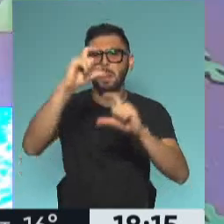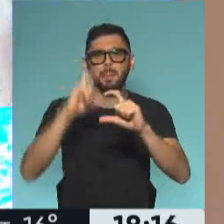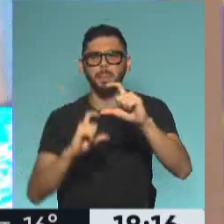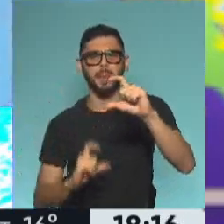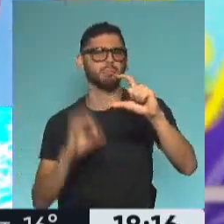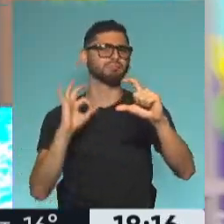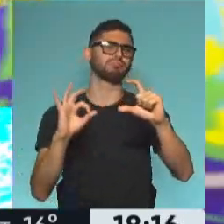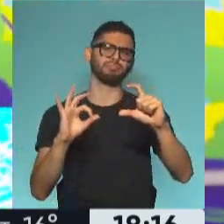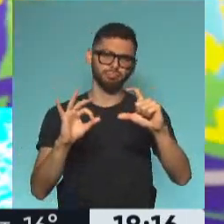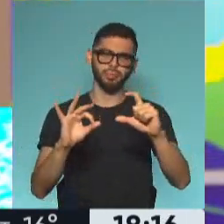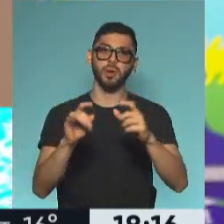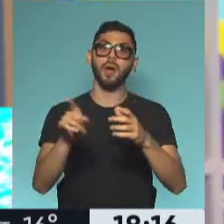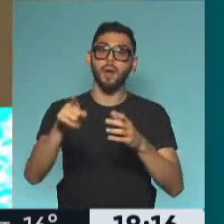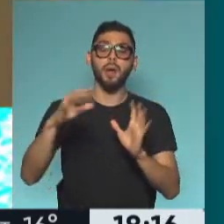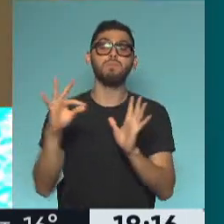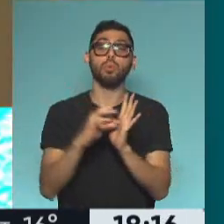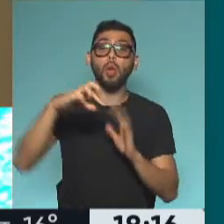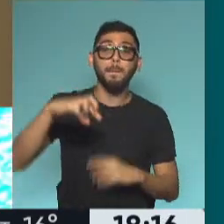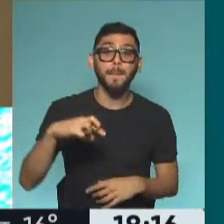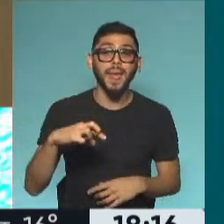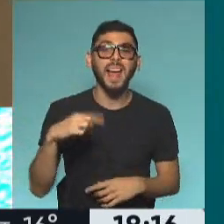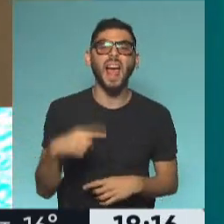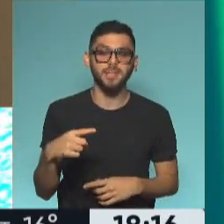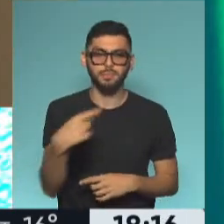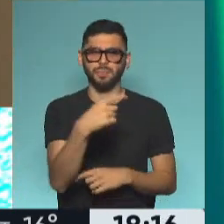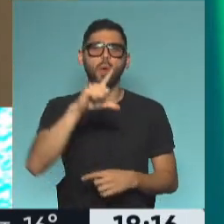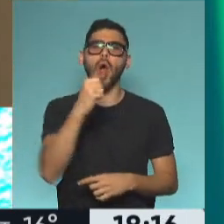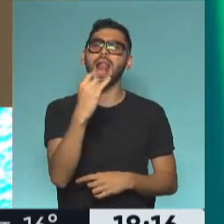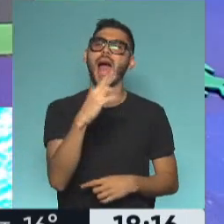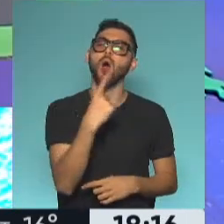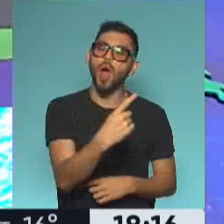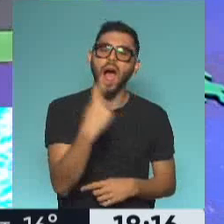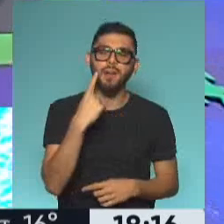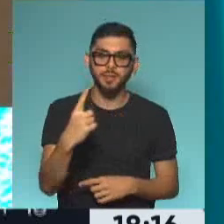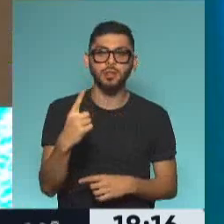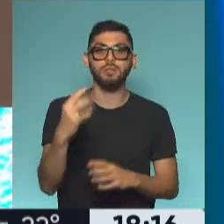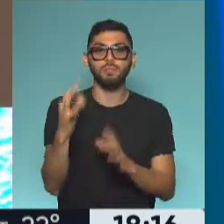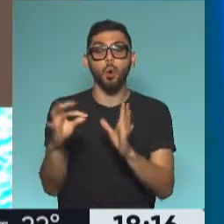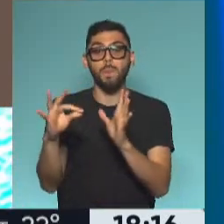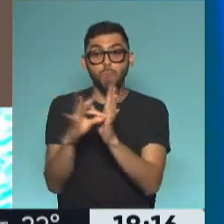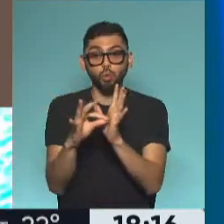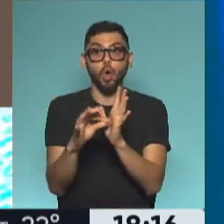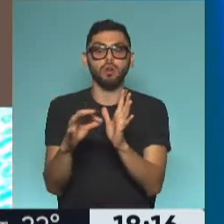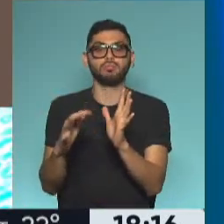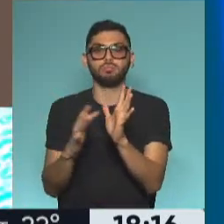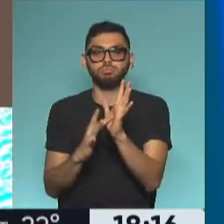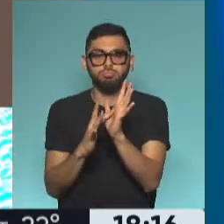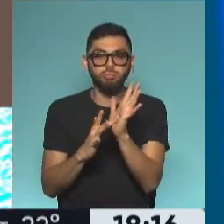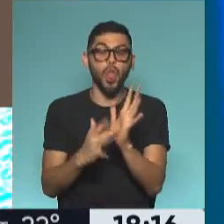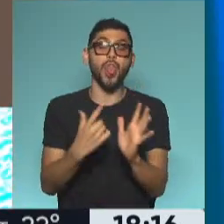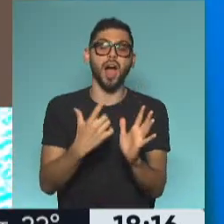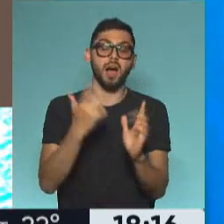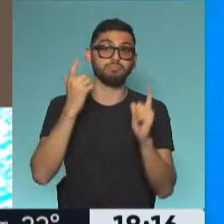muy fácil de encontrar el punto P, entonces. Voy con la de Laura. ¿Cuál es? Es un punto que genera placer y que es una especie de